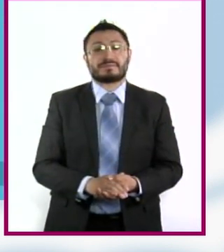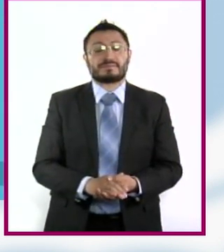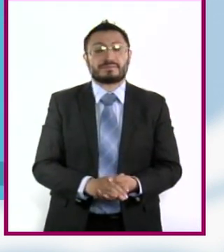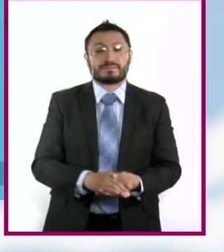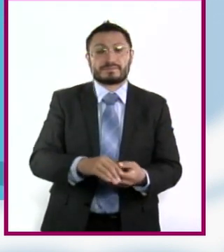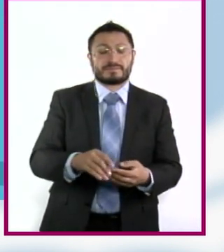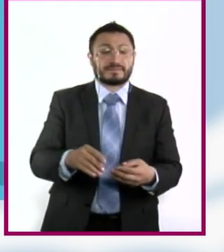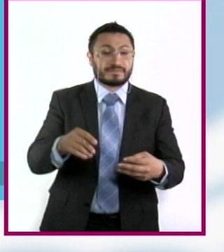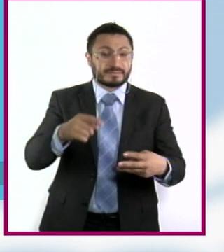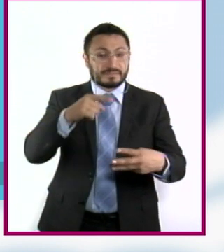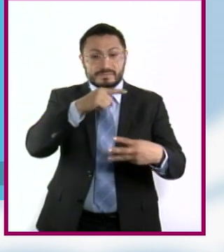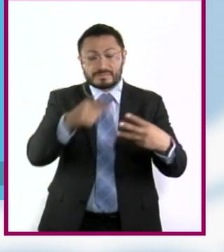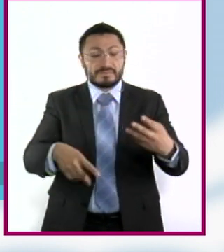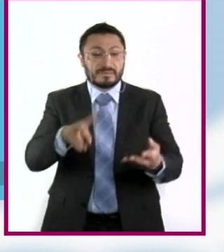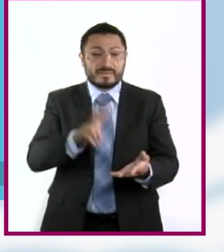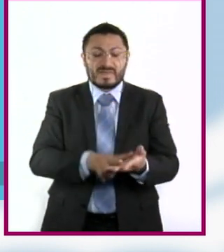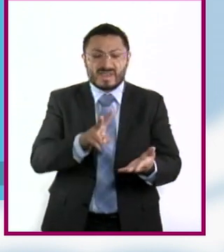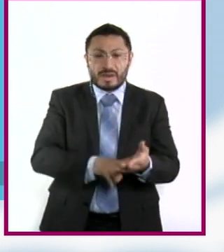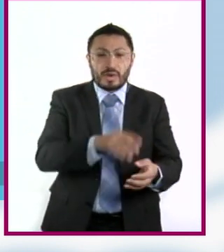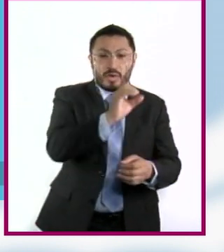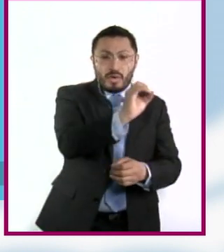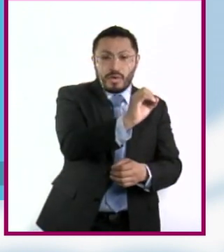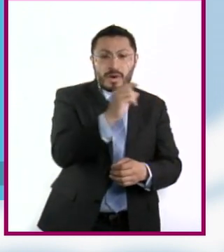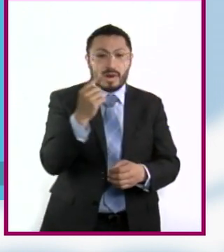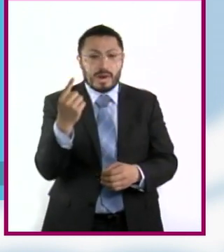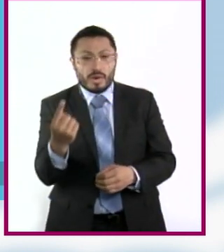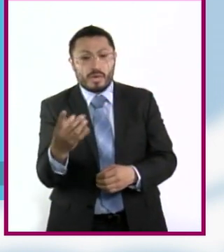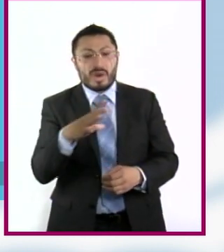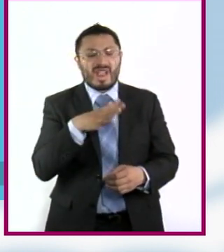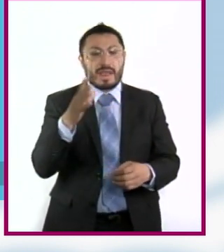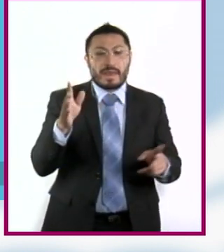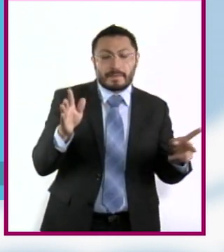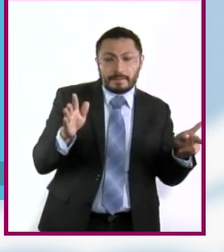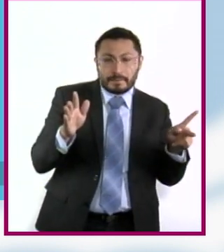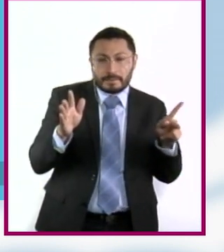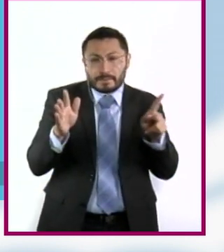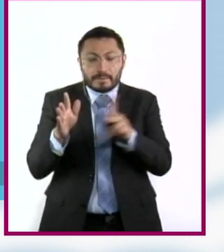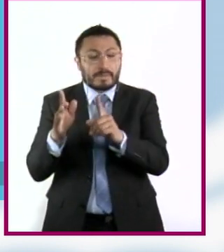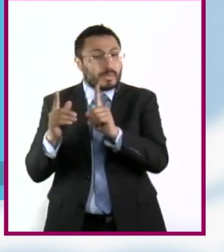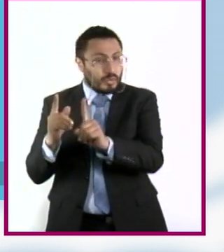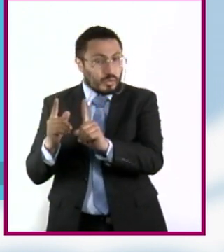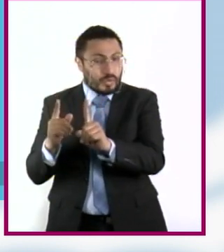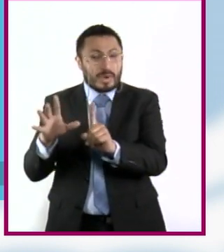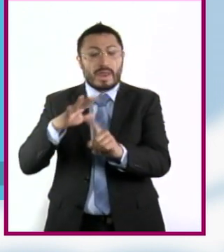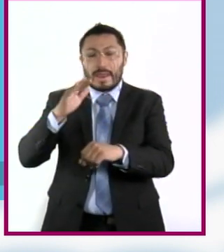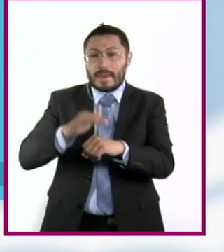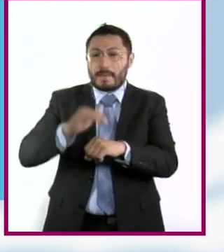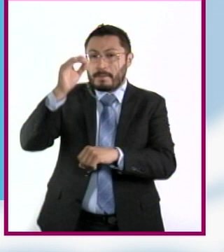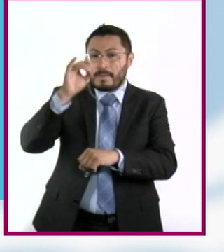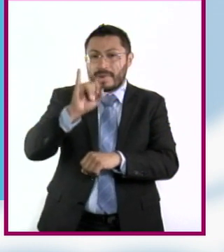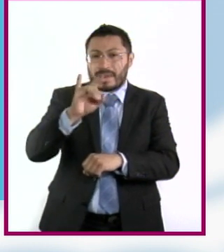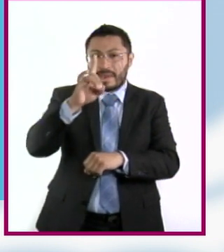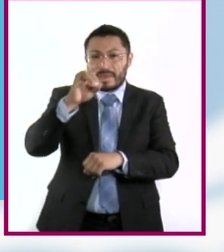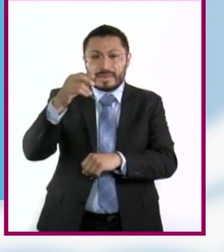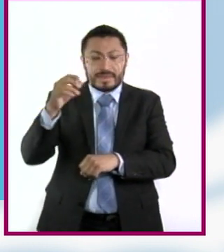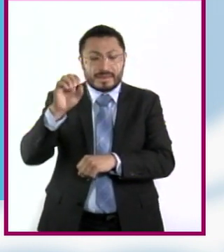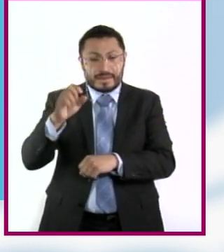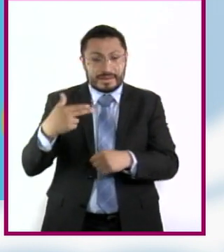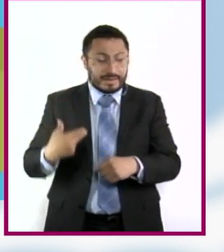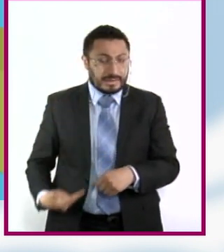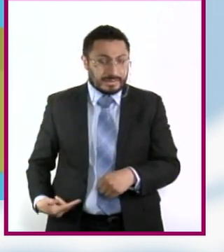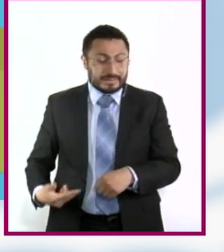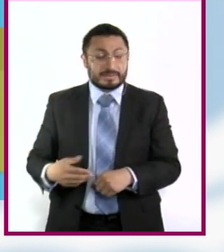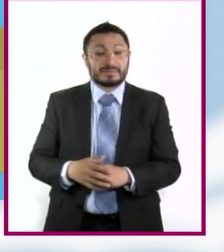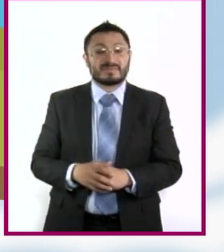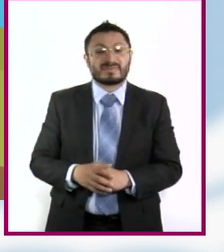como referencia valores entre 0 y 1, donde la cercanía a 1 indica mayor desarrollo humano. La expansión